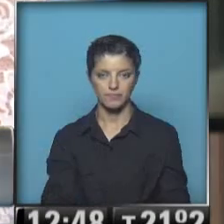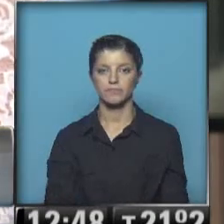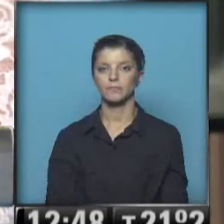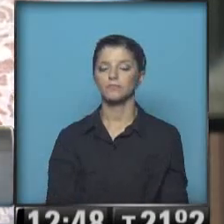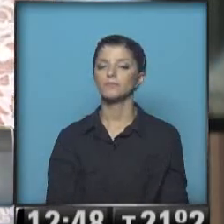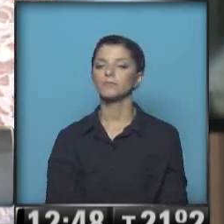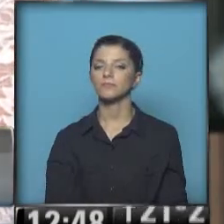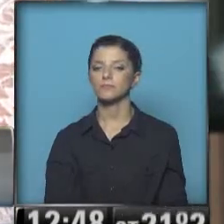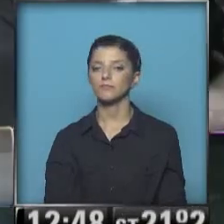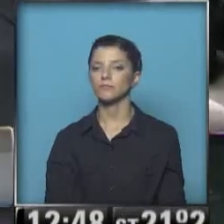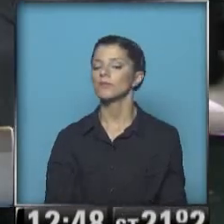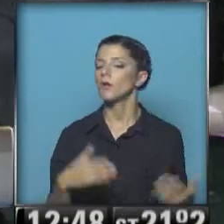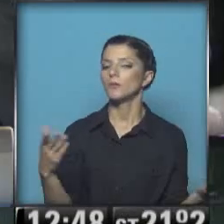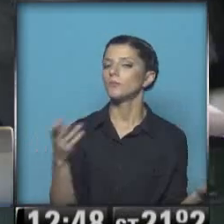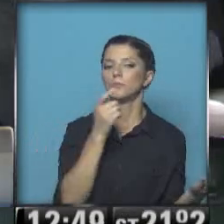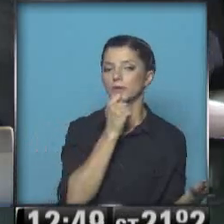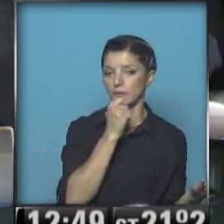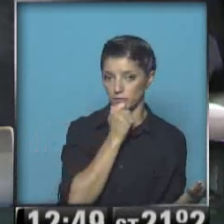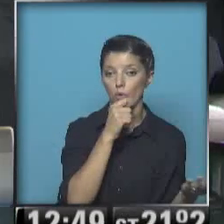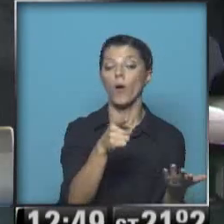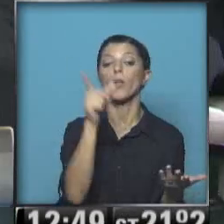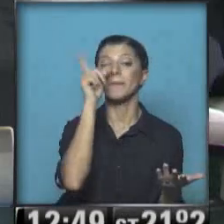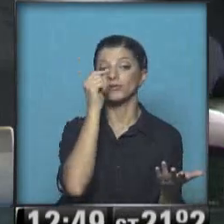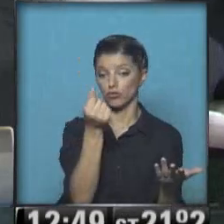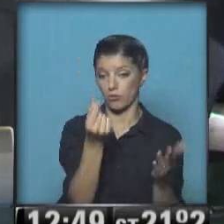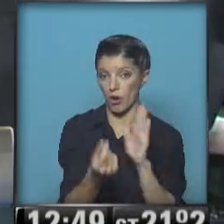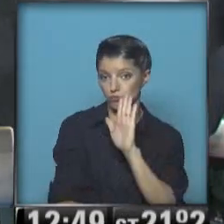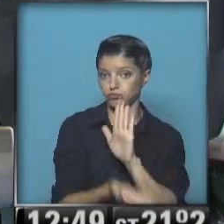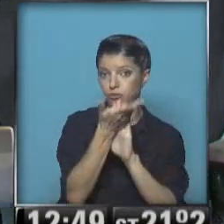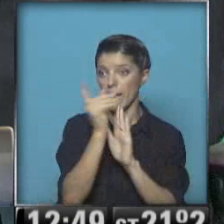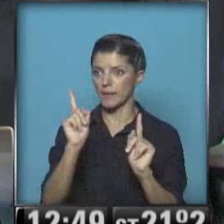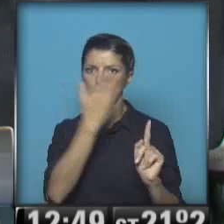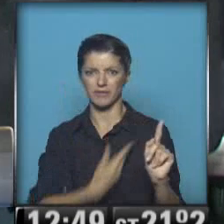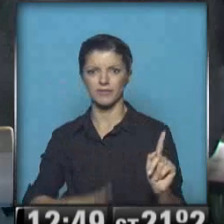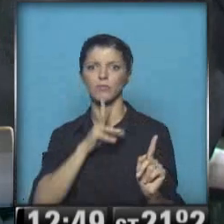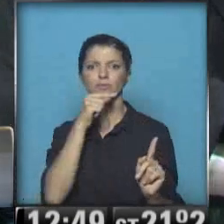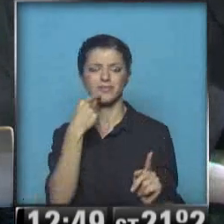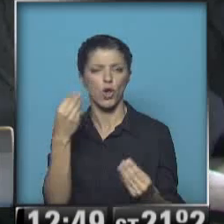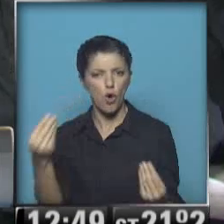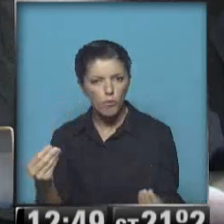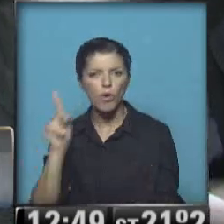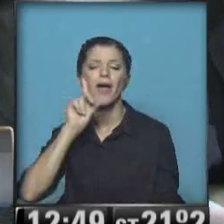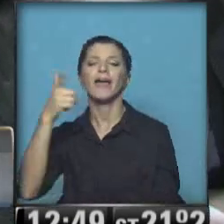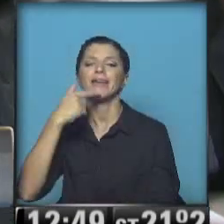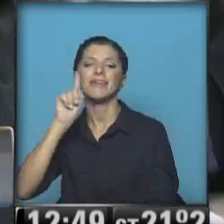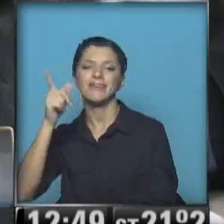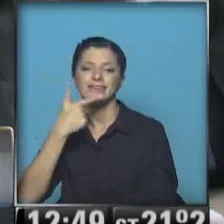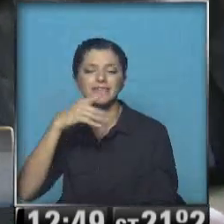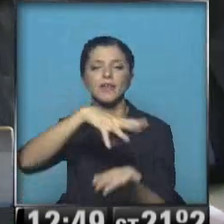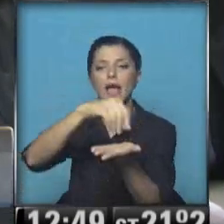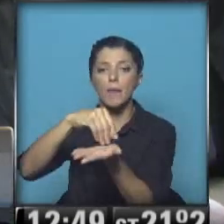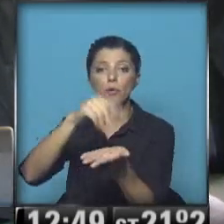momento en que por ejemplo se aumentó el precio del petróleo el mismo Putin s decir cómo puede ser que el Isis esté ocupando campos de